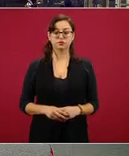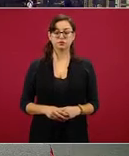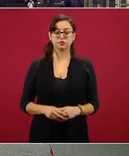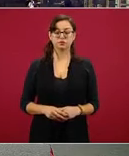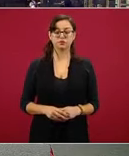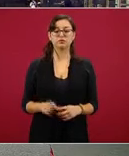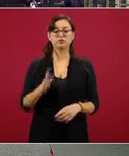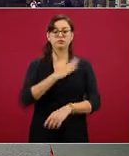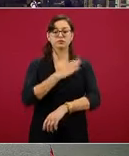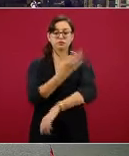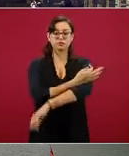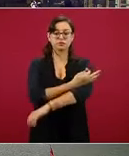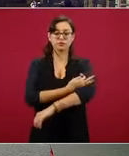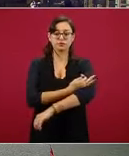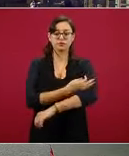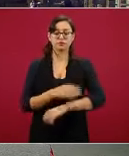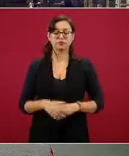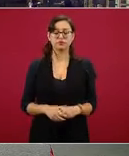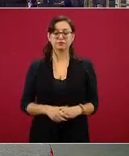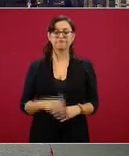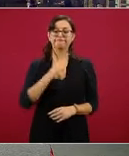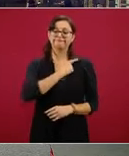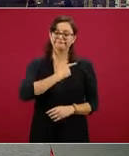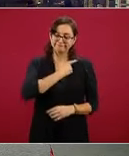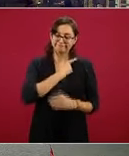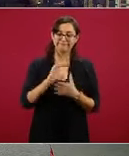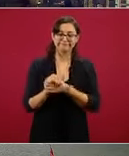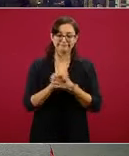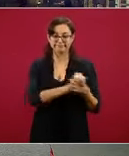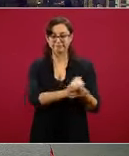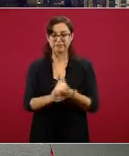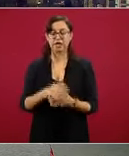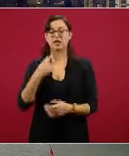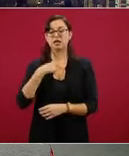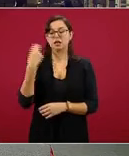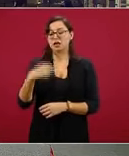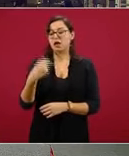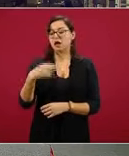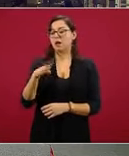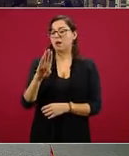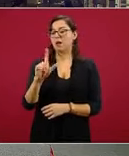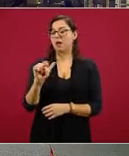Muy buenas tardes, doctor. Buenas tardes. Gusto saludarlo. Blanca Valadez, de Grupo Milenio.